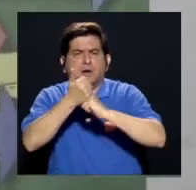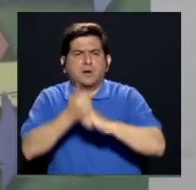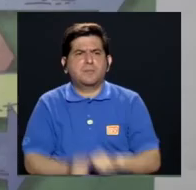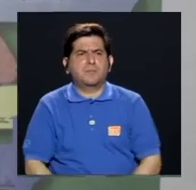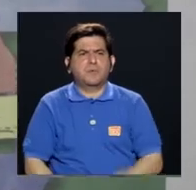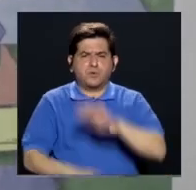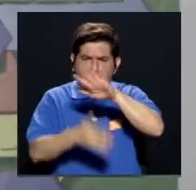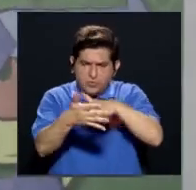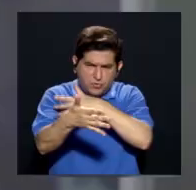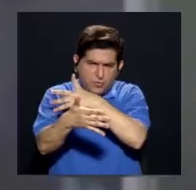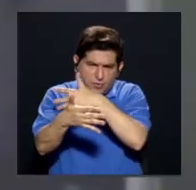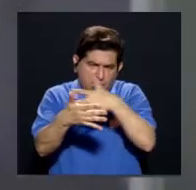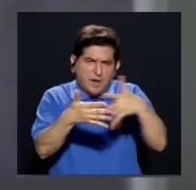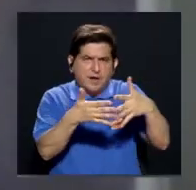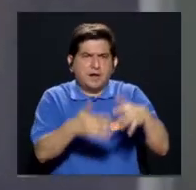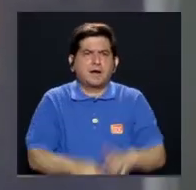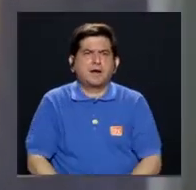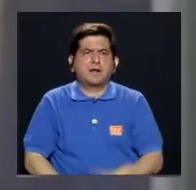una agenda